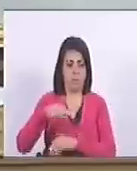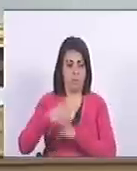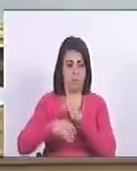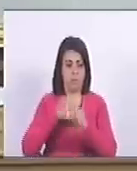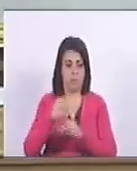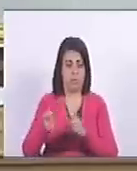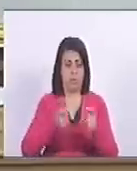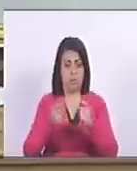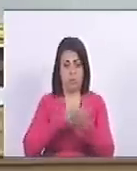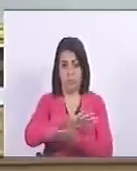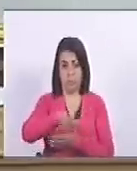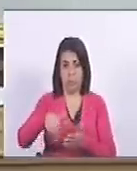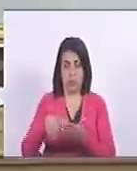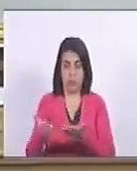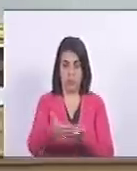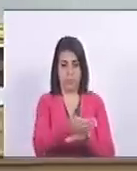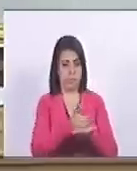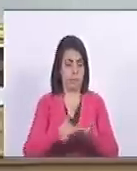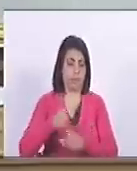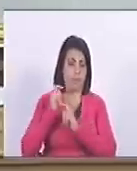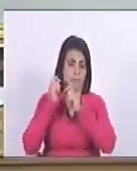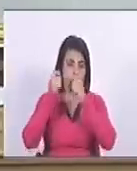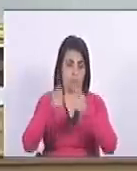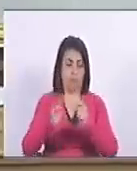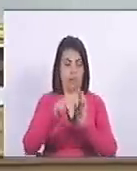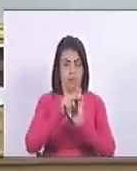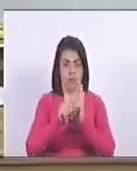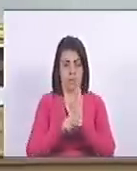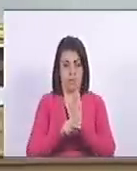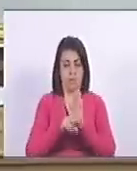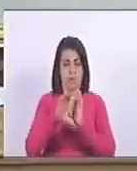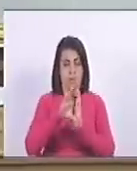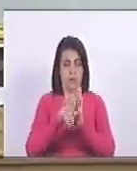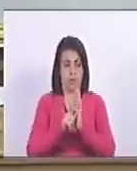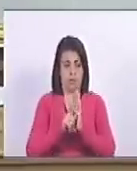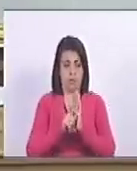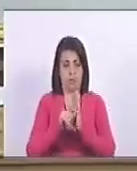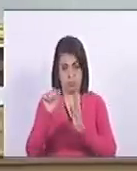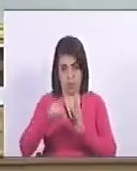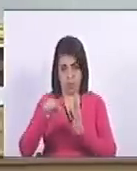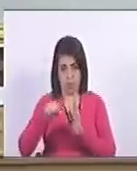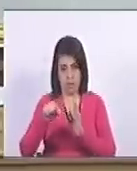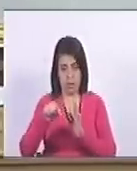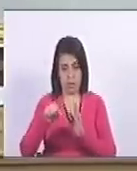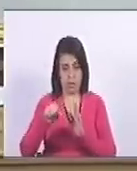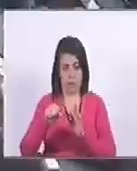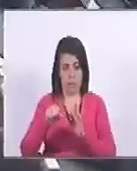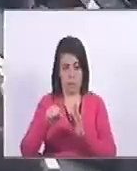organizar, controlar y recaudar los tributos que les están establecidos por la Constitución, ¿así?